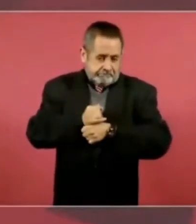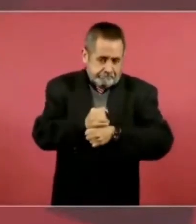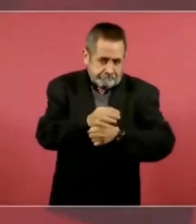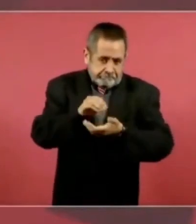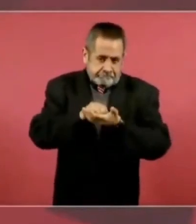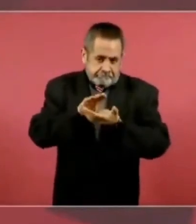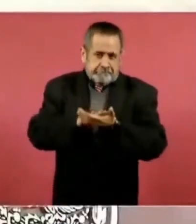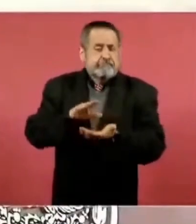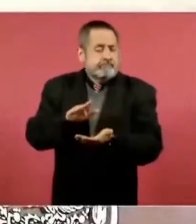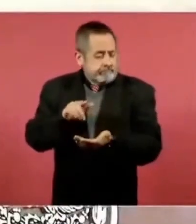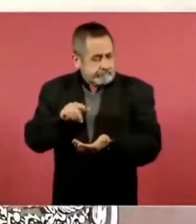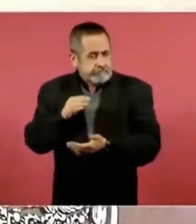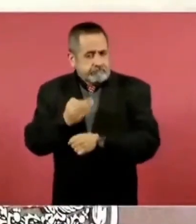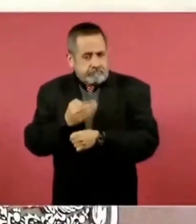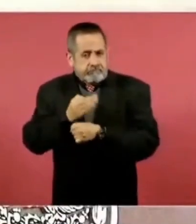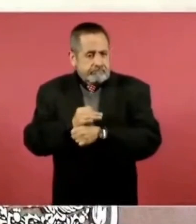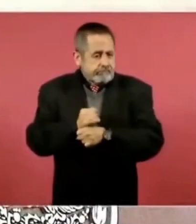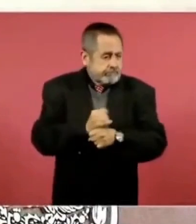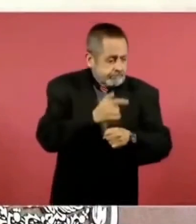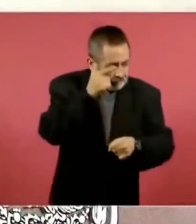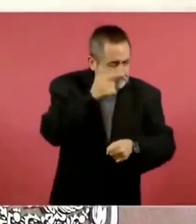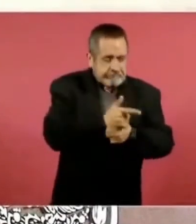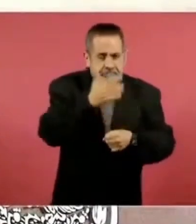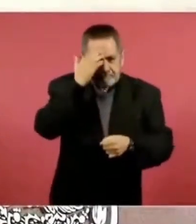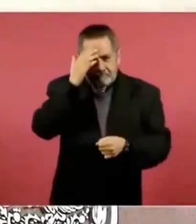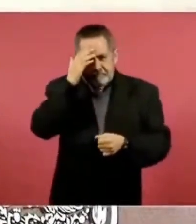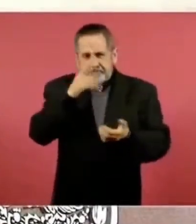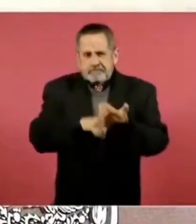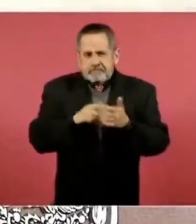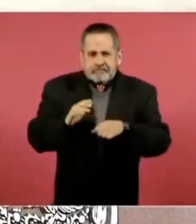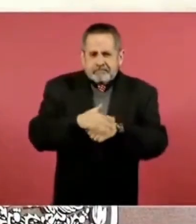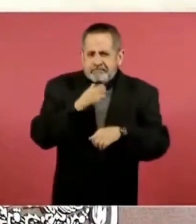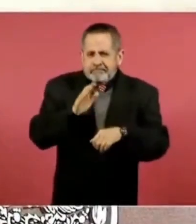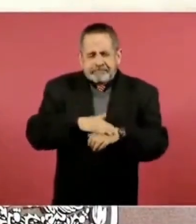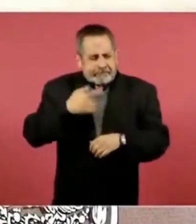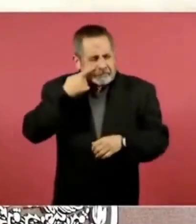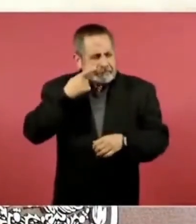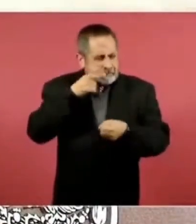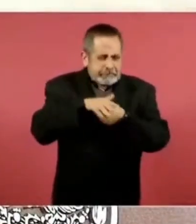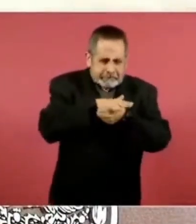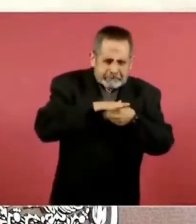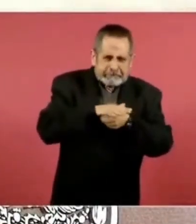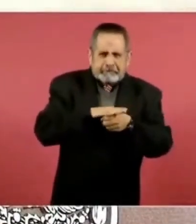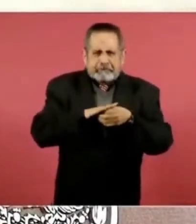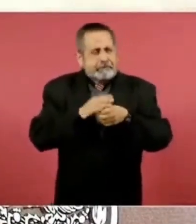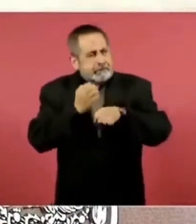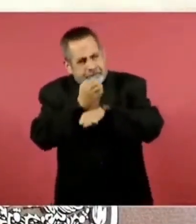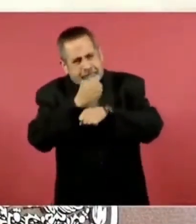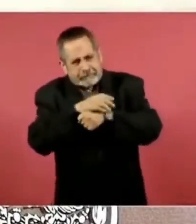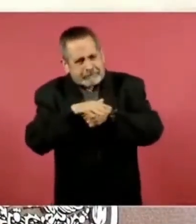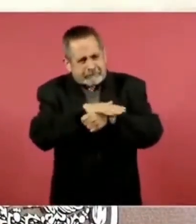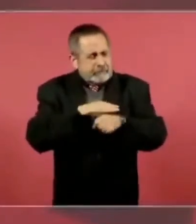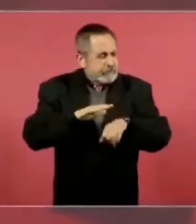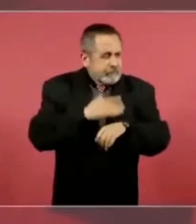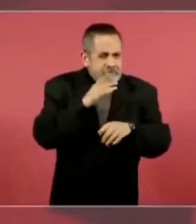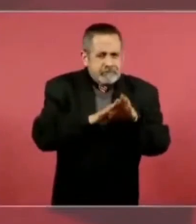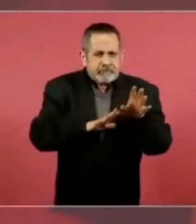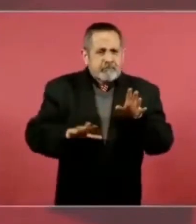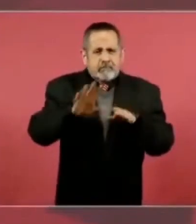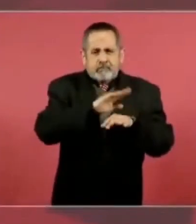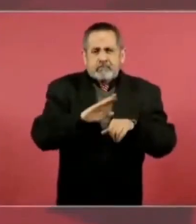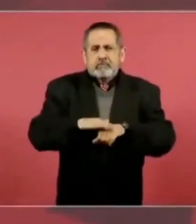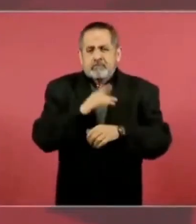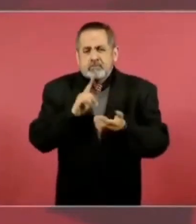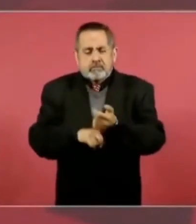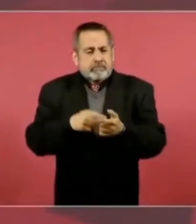una investigación para conocer las características más locales, más estatales y más bien de segmentos